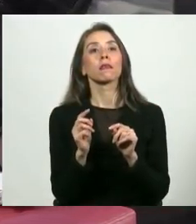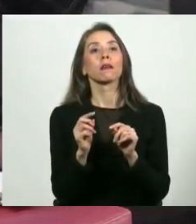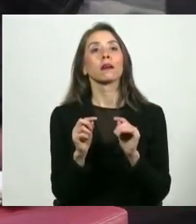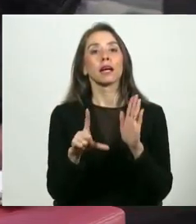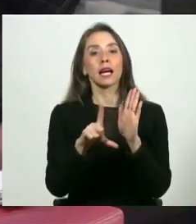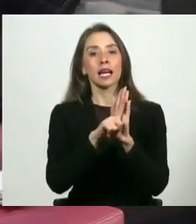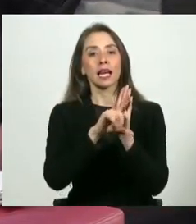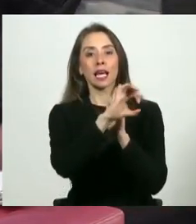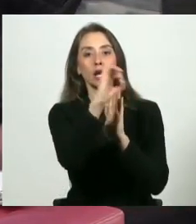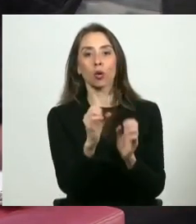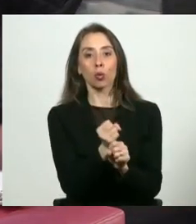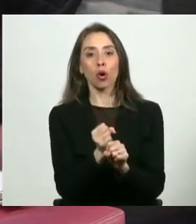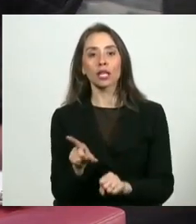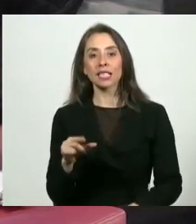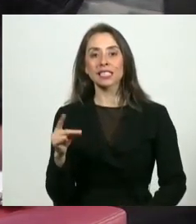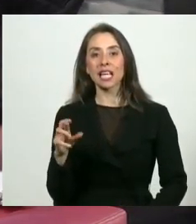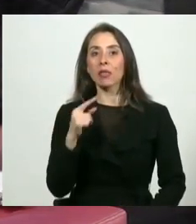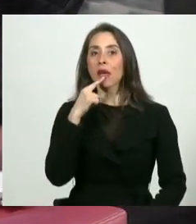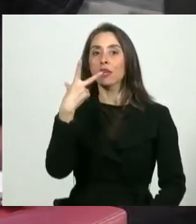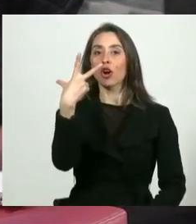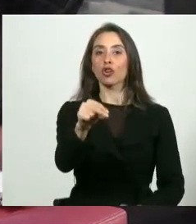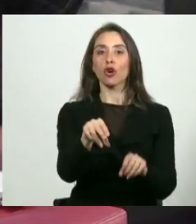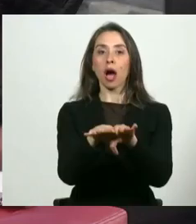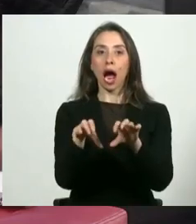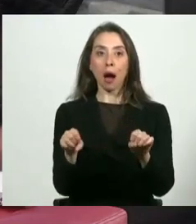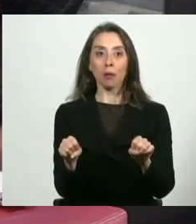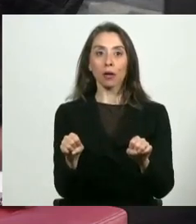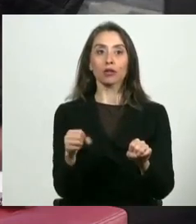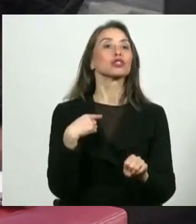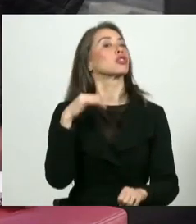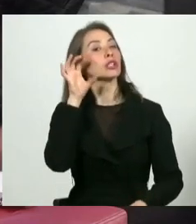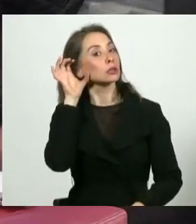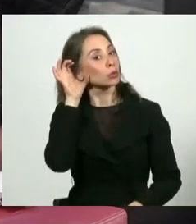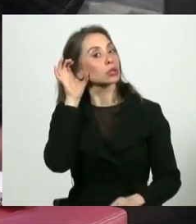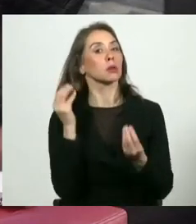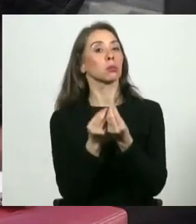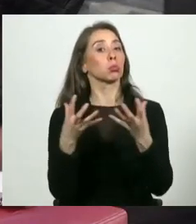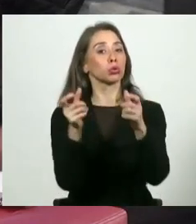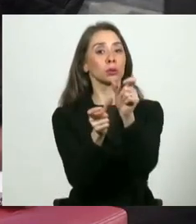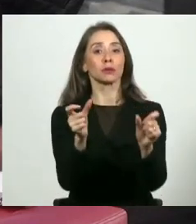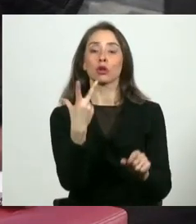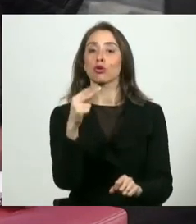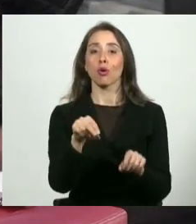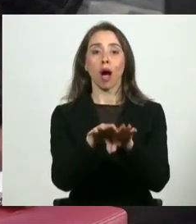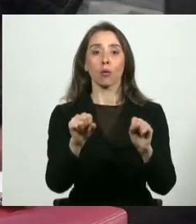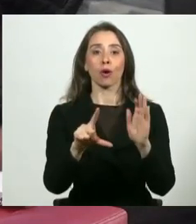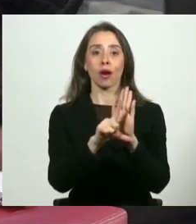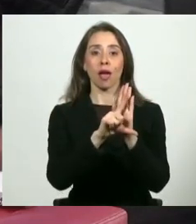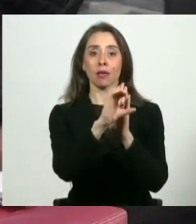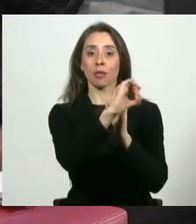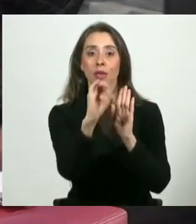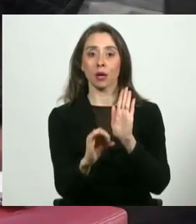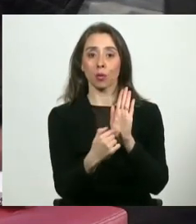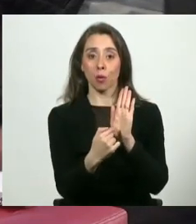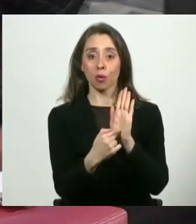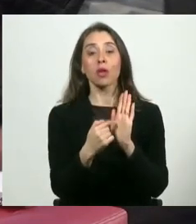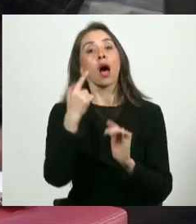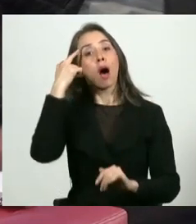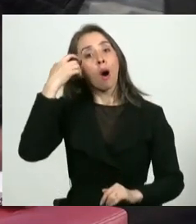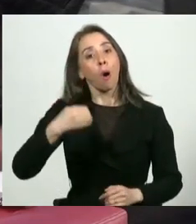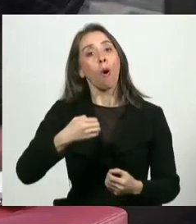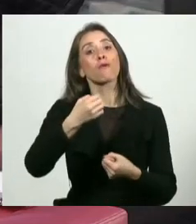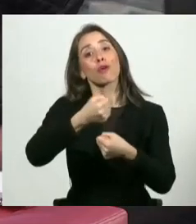de la ley de cuota y la Sandra dijo que no está de acuerdo. Yo he escuchado a mucha gente que no está de acuerdo con la ley de cuota. Obviamente que la